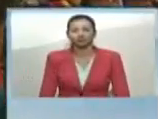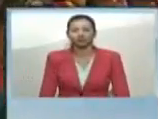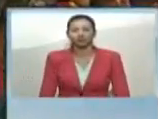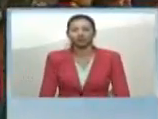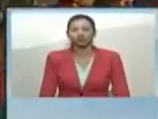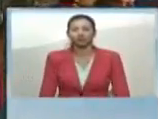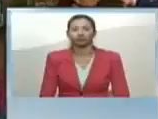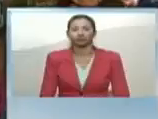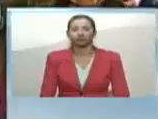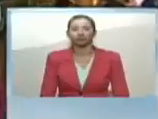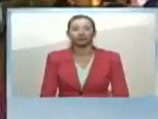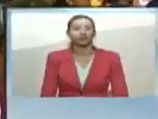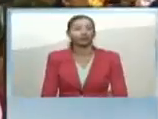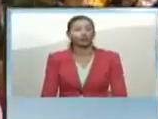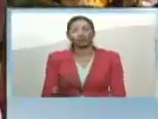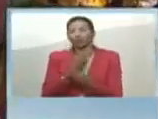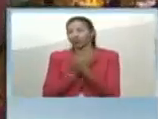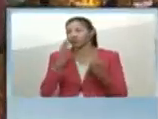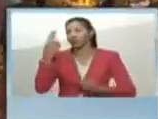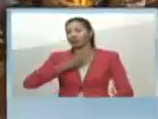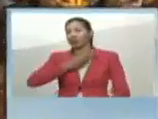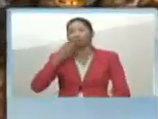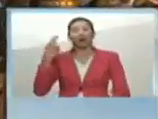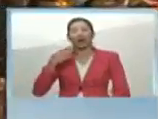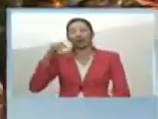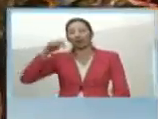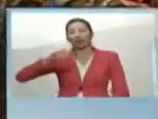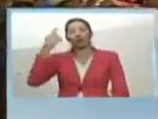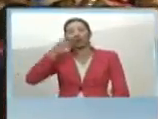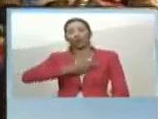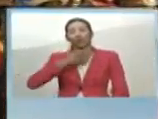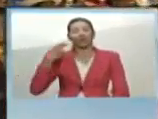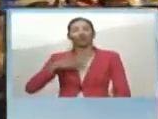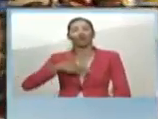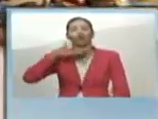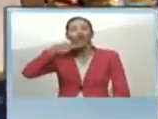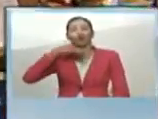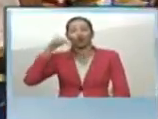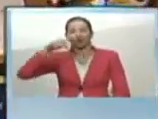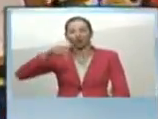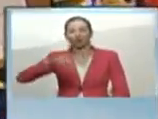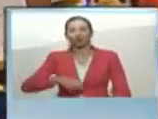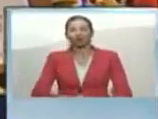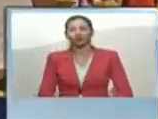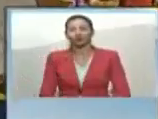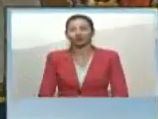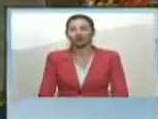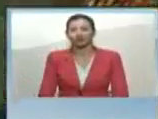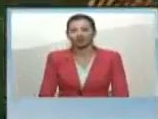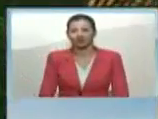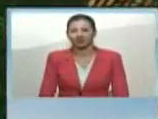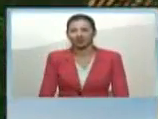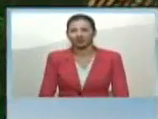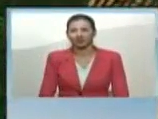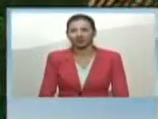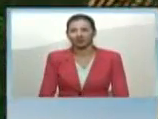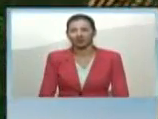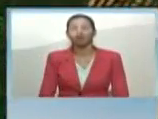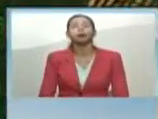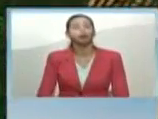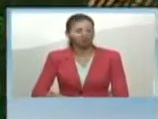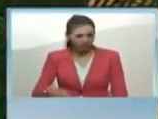Yo estoy muy ocupado hoy. Tengo la agenda muy ocupada. Vamos a juramentarlo,